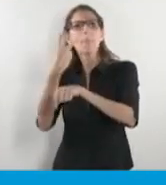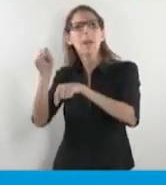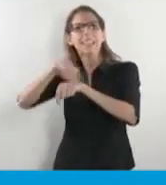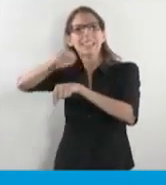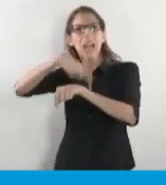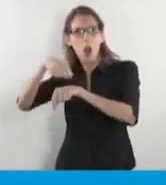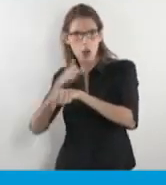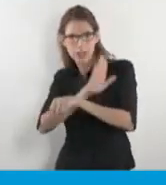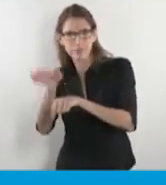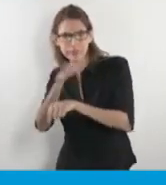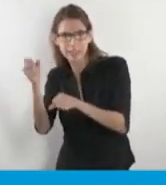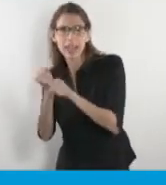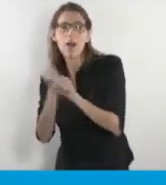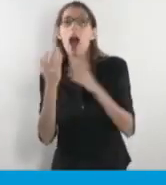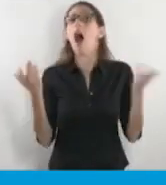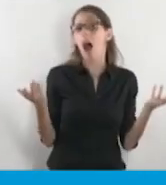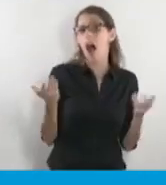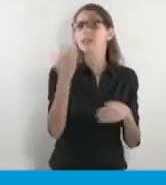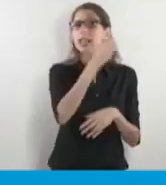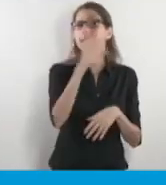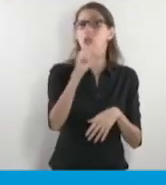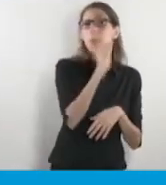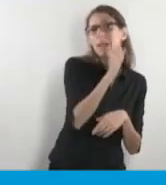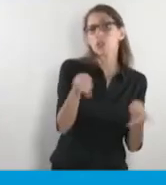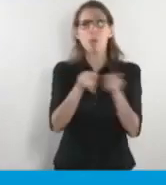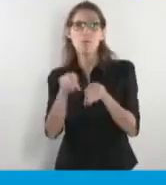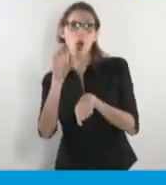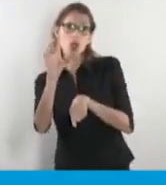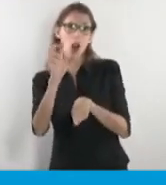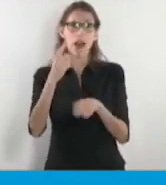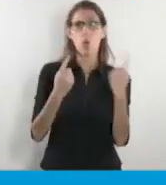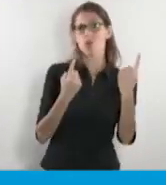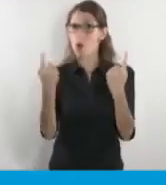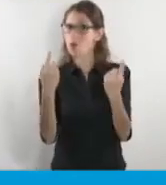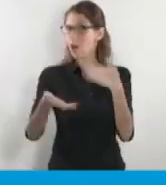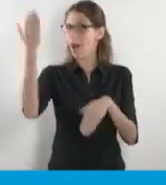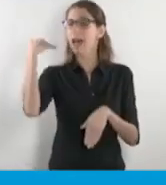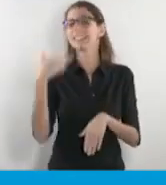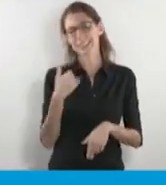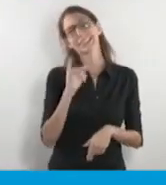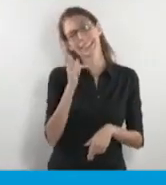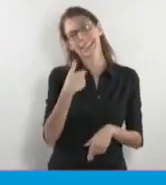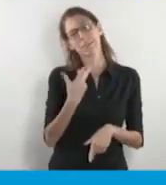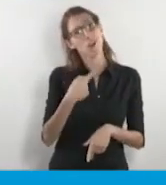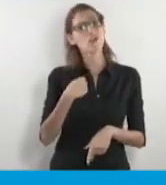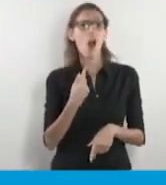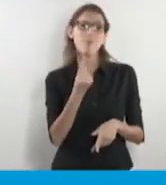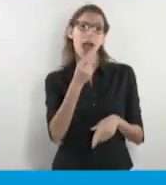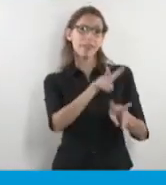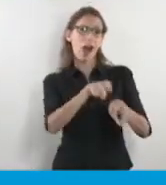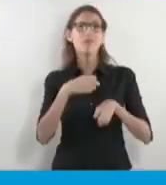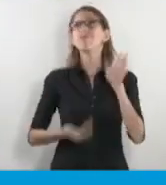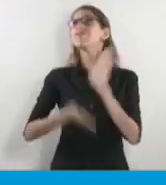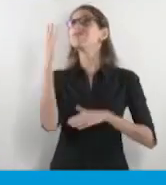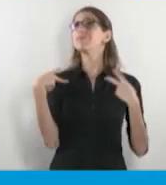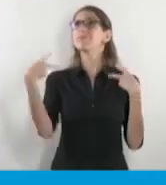dólares 601 dólares no me fui de viaje no me alcanzaba